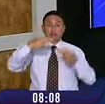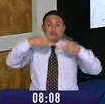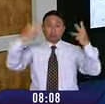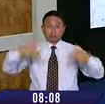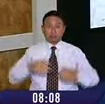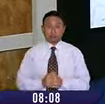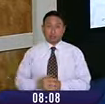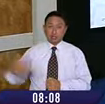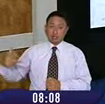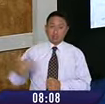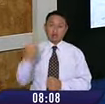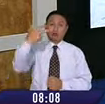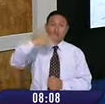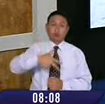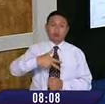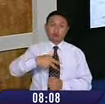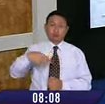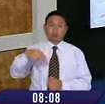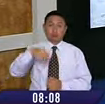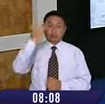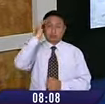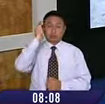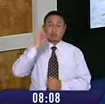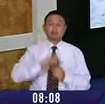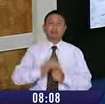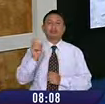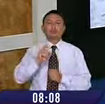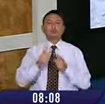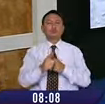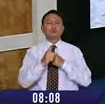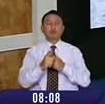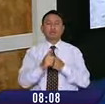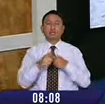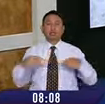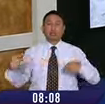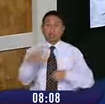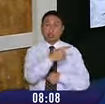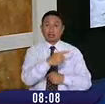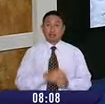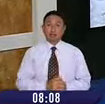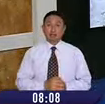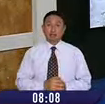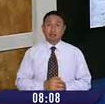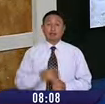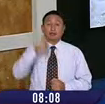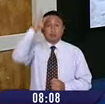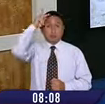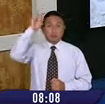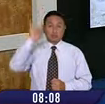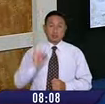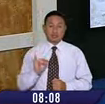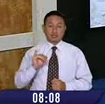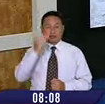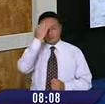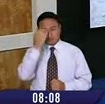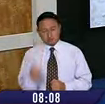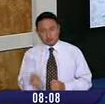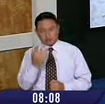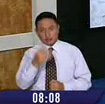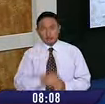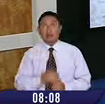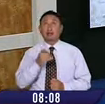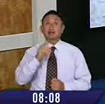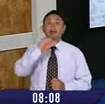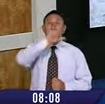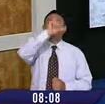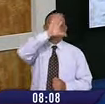velocidades, destiene realmente con alarma. Necesitan urgente desde allá. Está Priscila. Priscila, buenos días, cielo